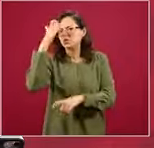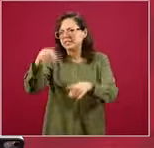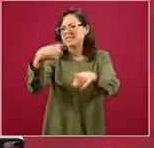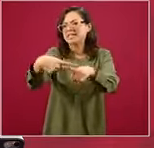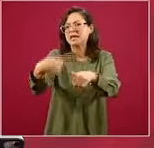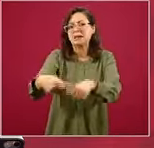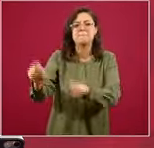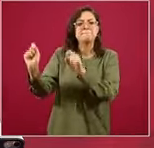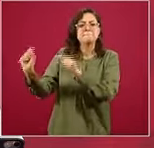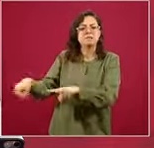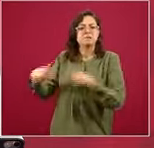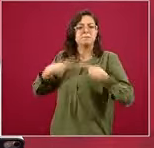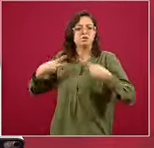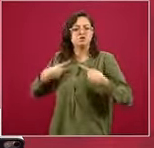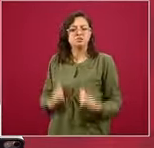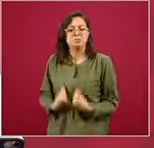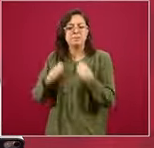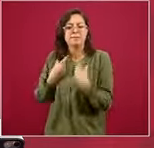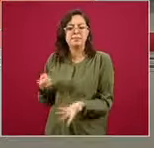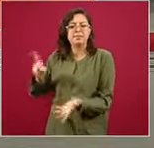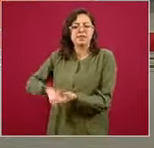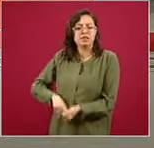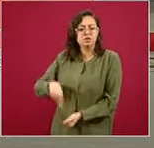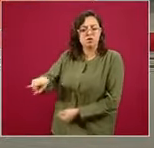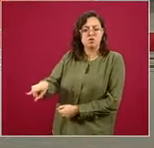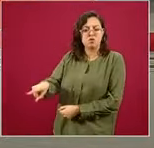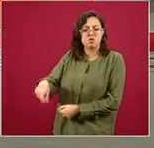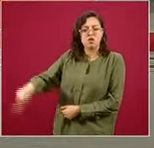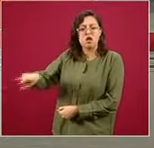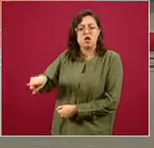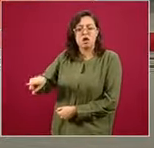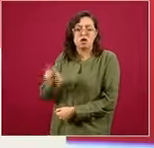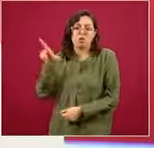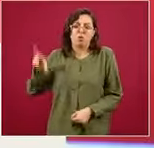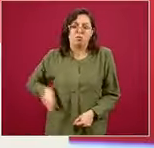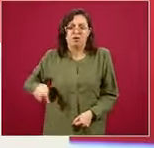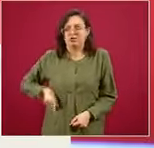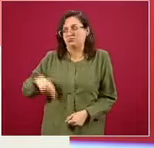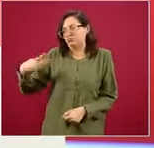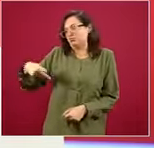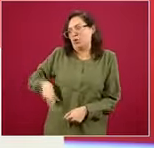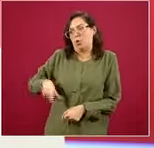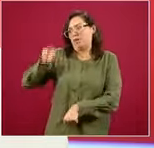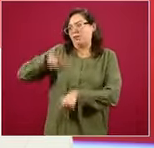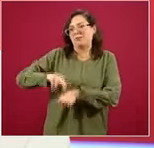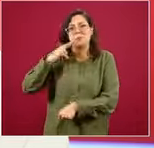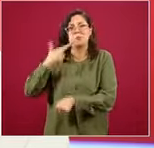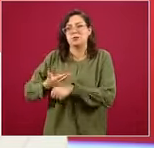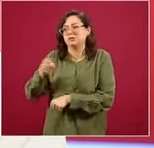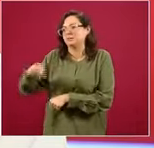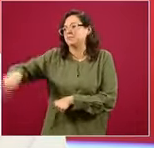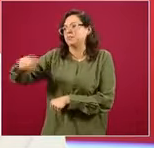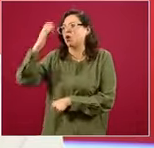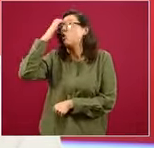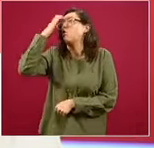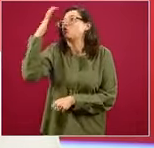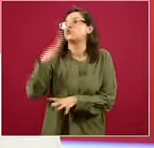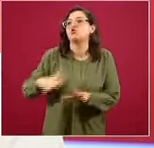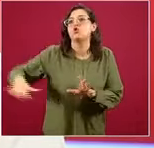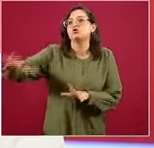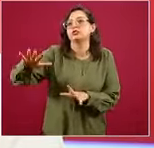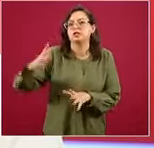propios habitantes, y en materia de gobierno, que sus gobernantes. Y hemos dicho